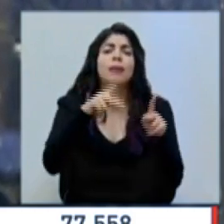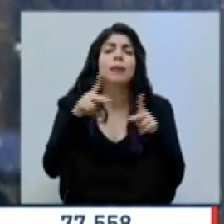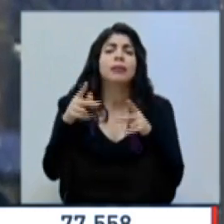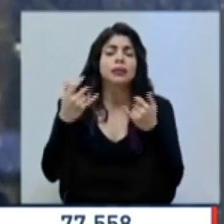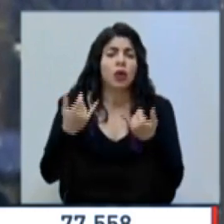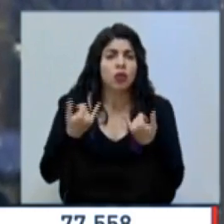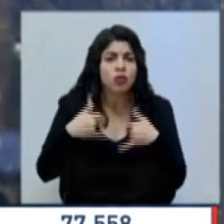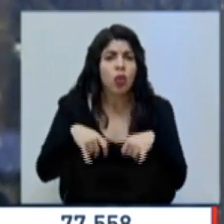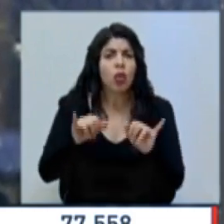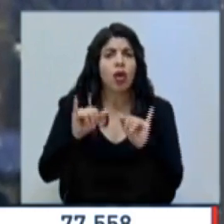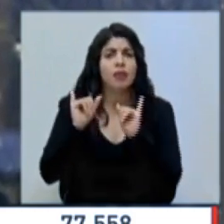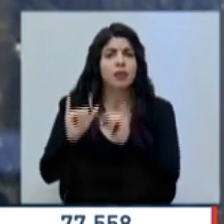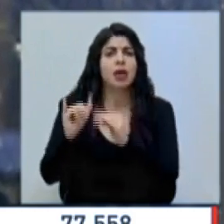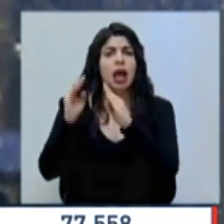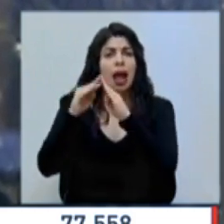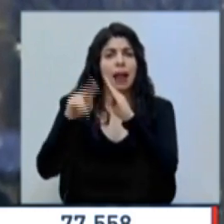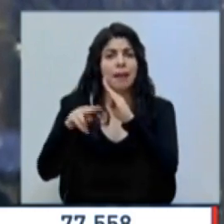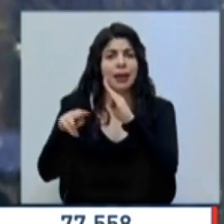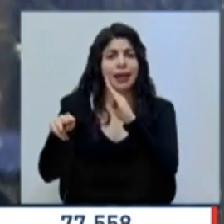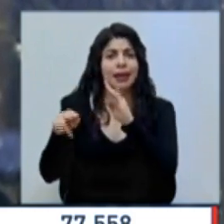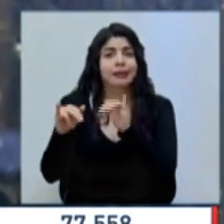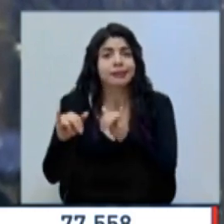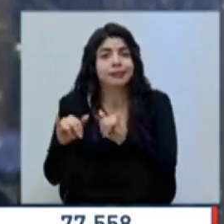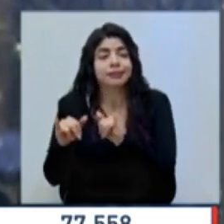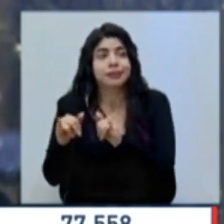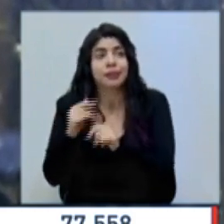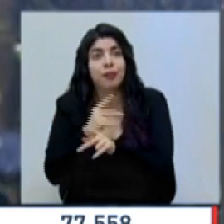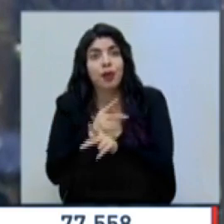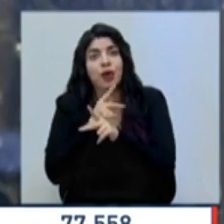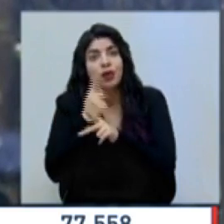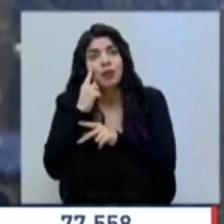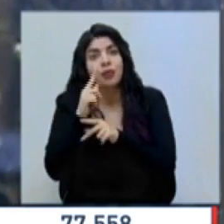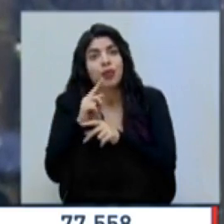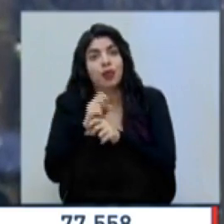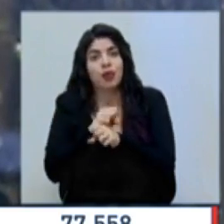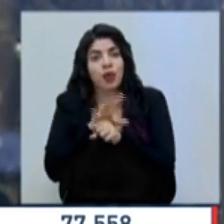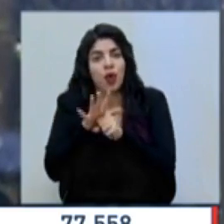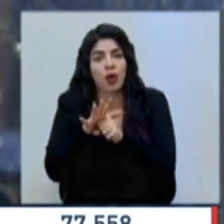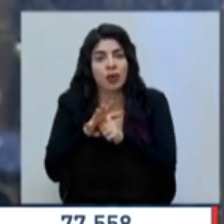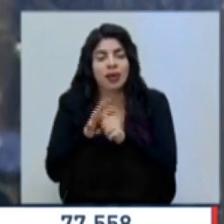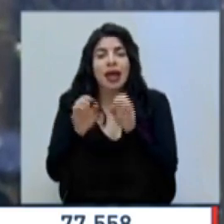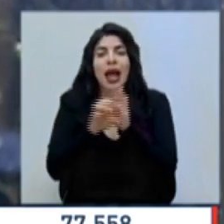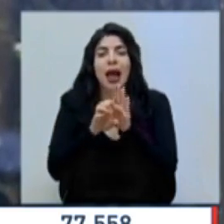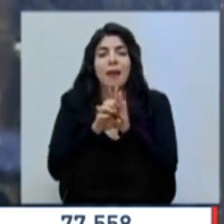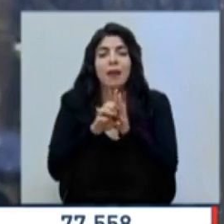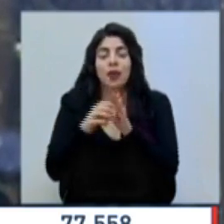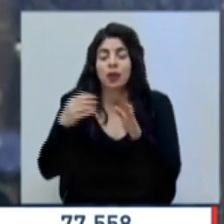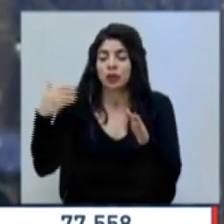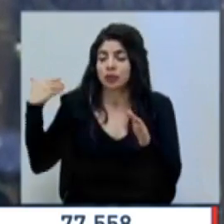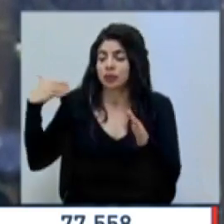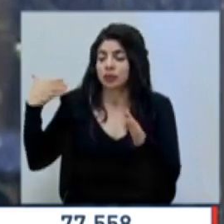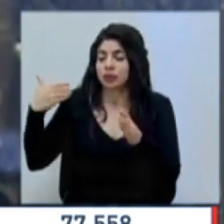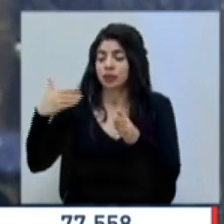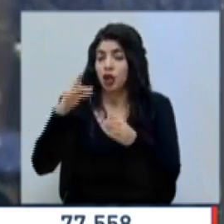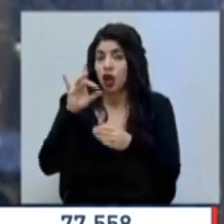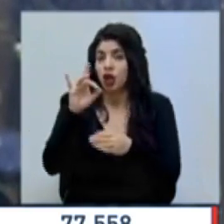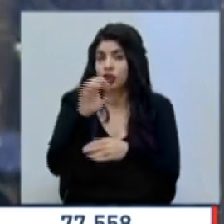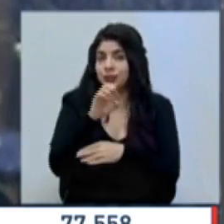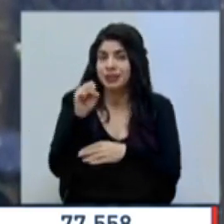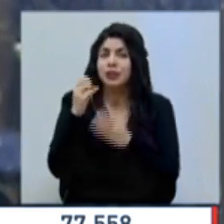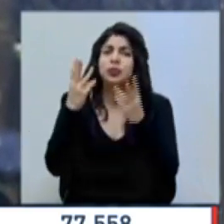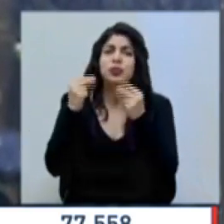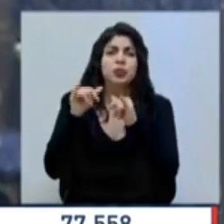de la comisión protegidos por la situación de COVID, los que se fueron montando a lo largo de estos 8